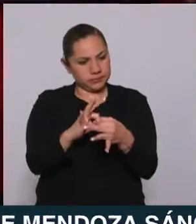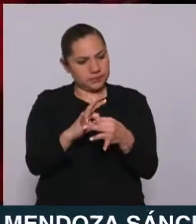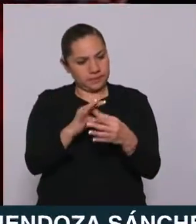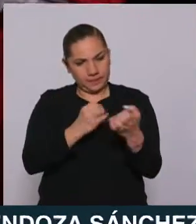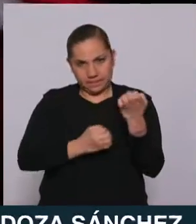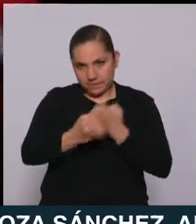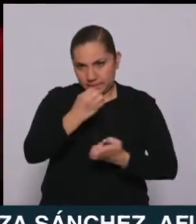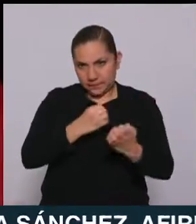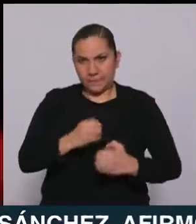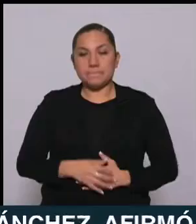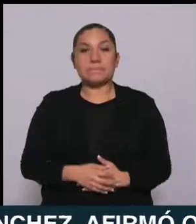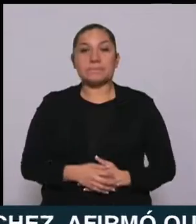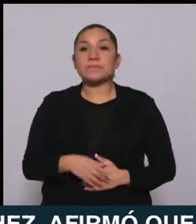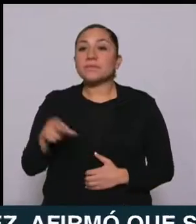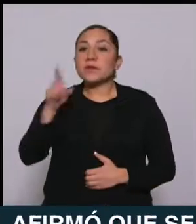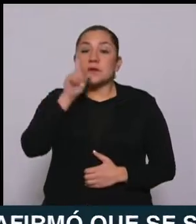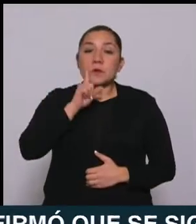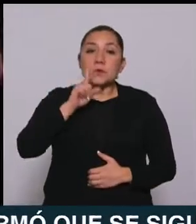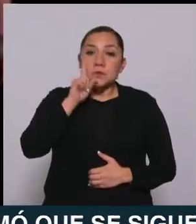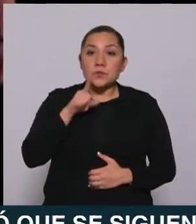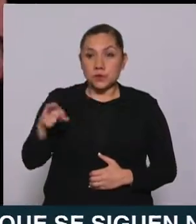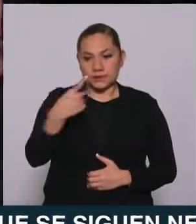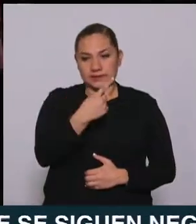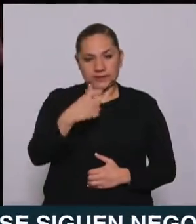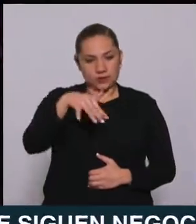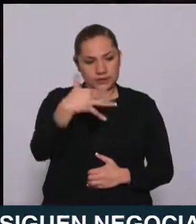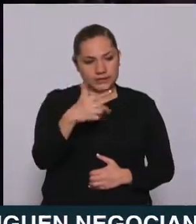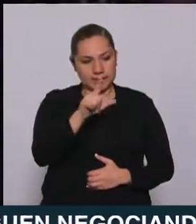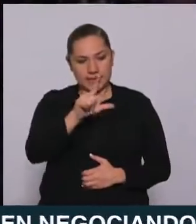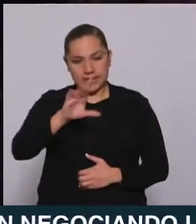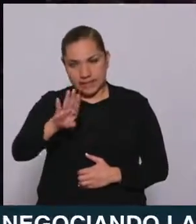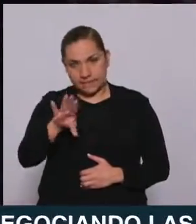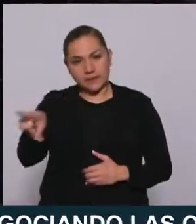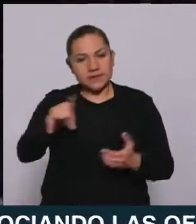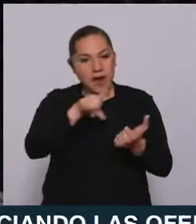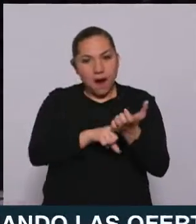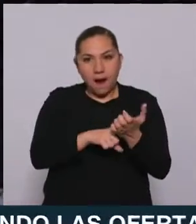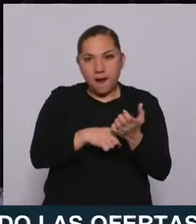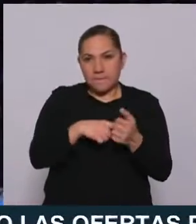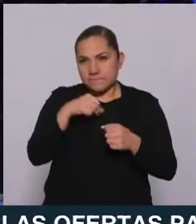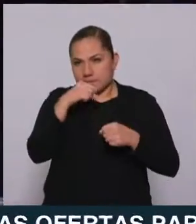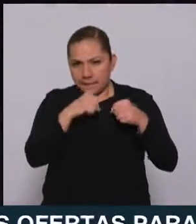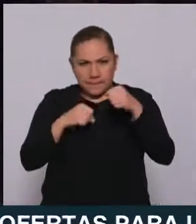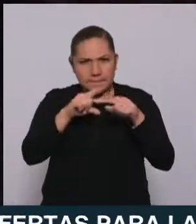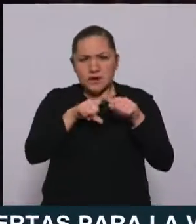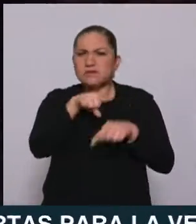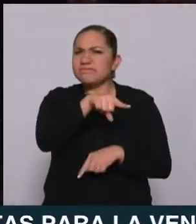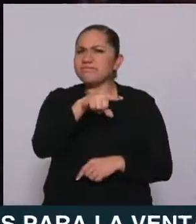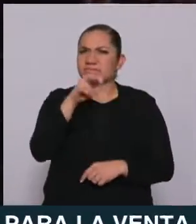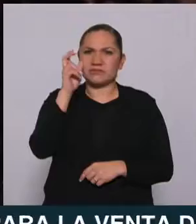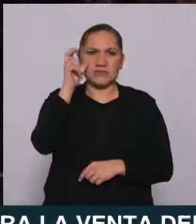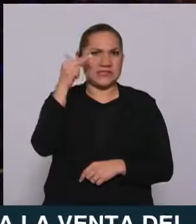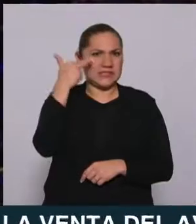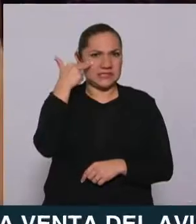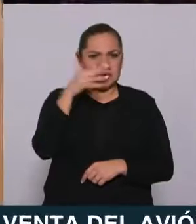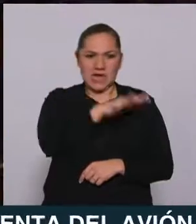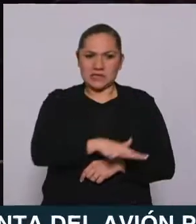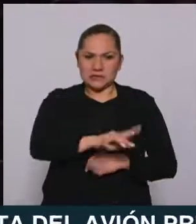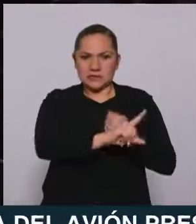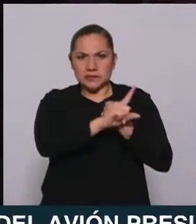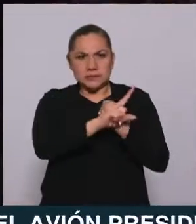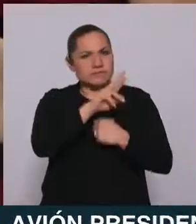Wei Song, campeona de las 115 libras de la UFC, abandonó China debido a los problemas de salud que atraviesa el país por